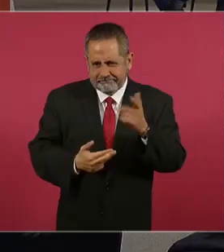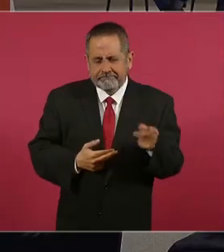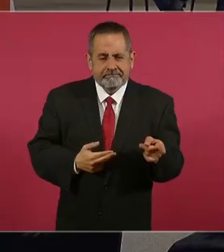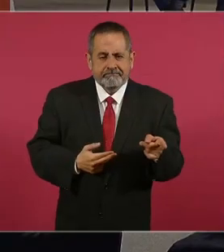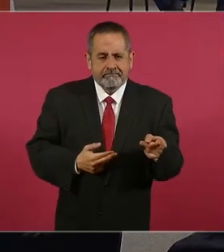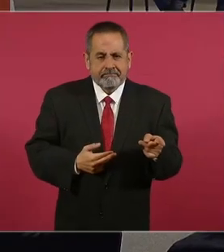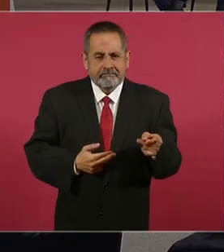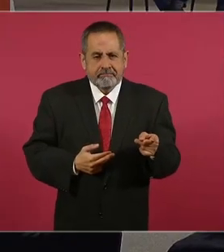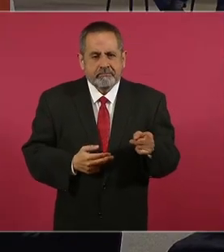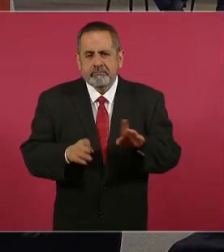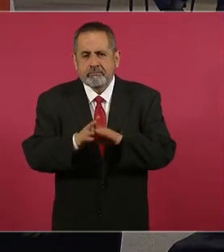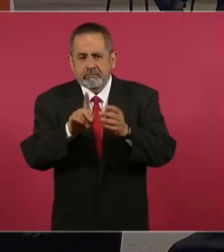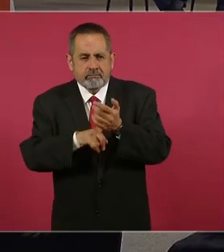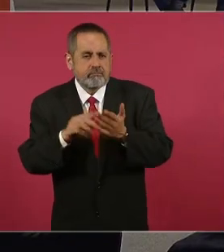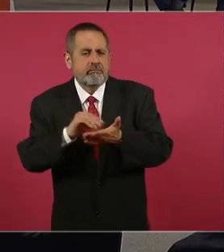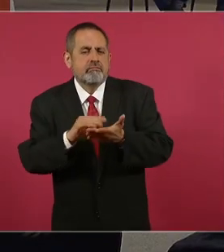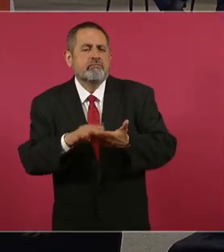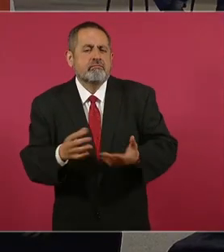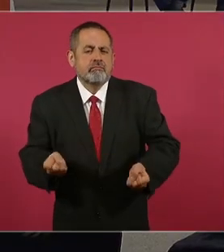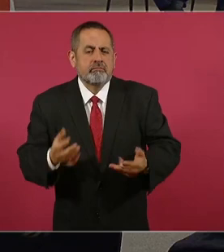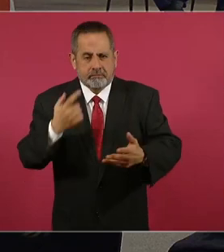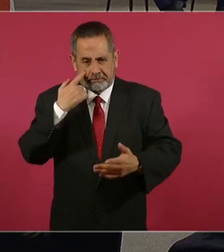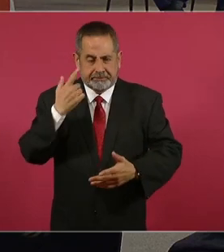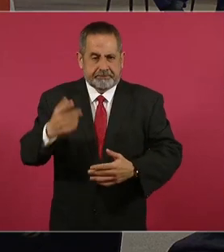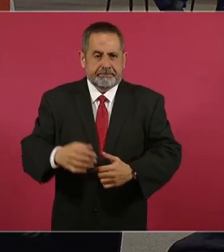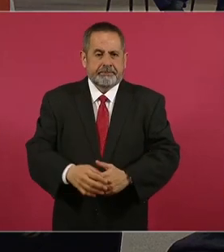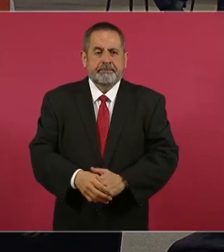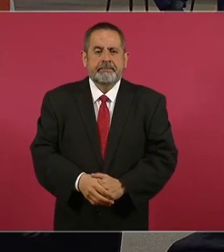que no tienen cifra negra, ¿no?